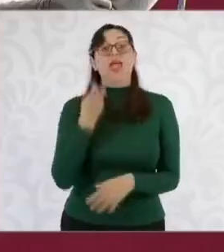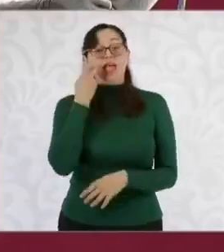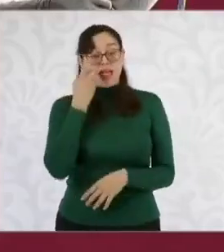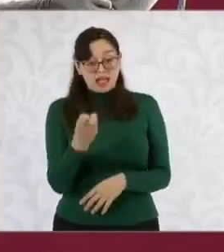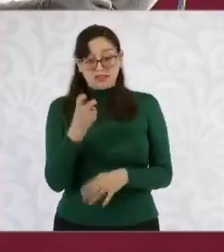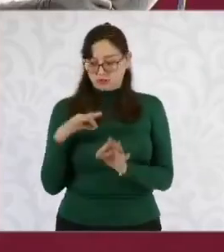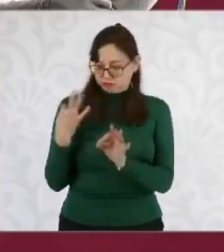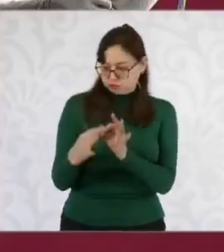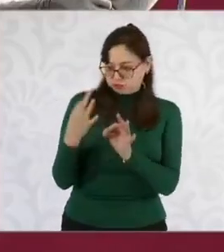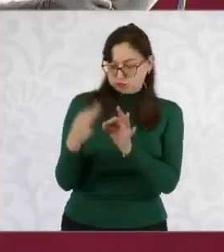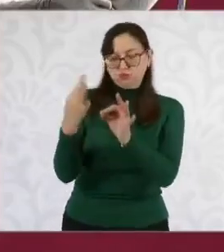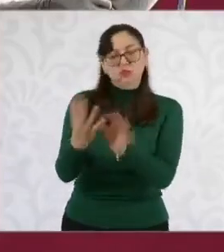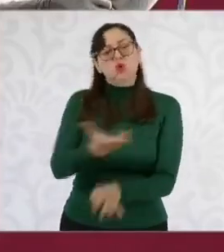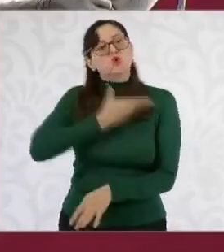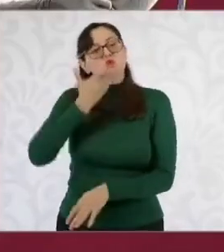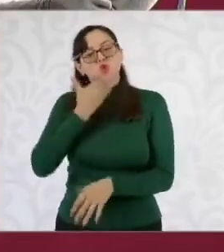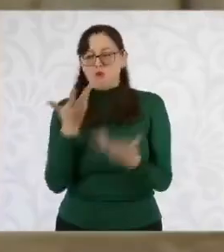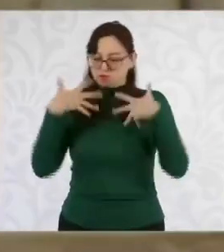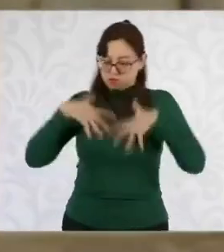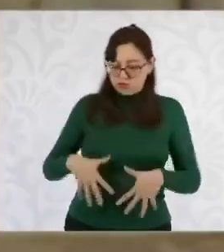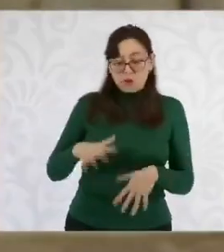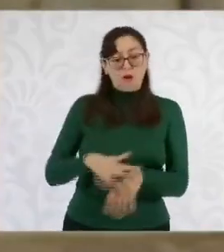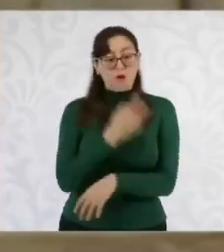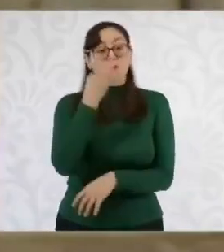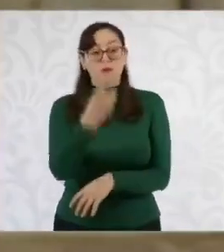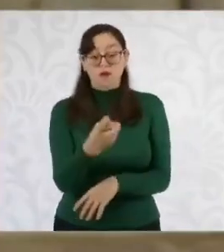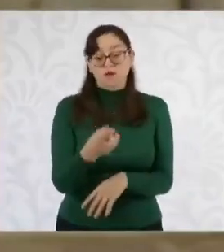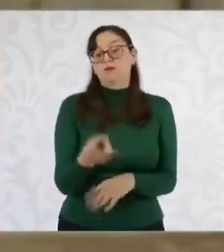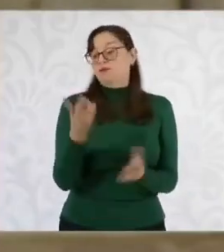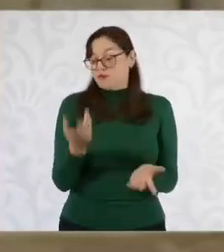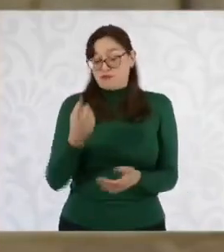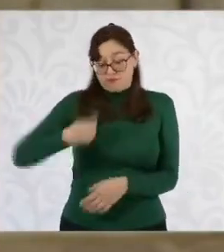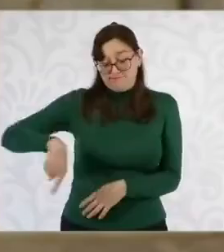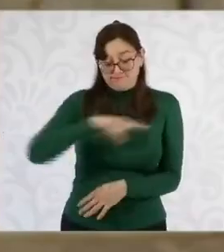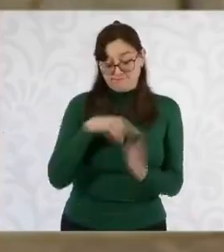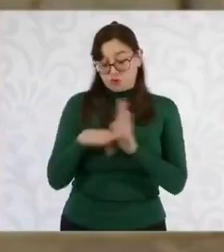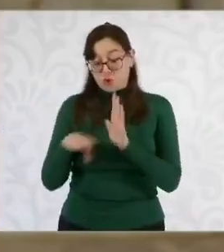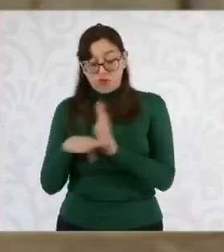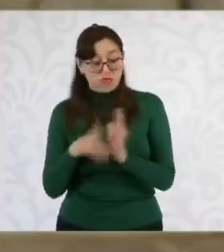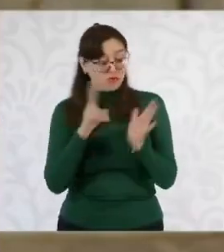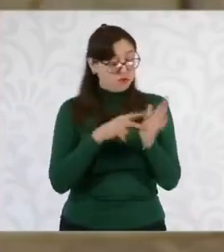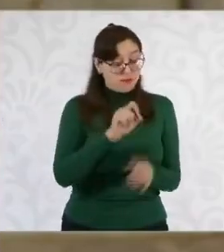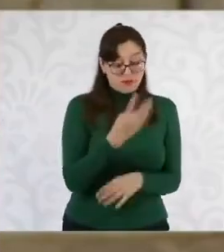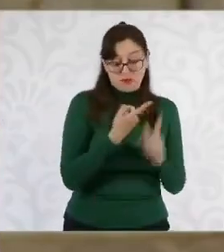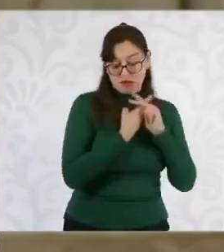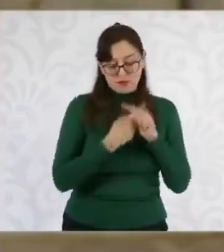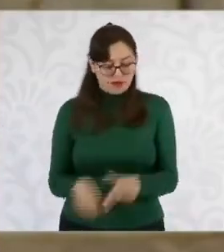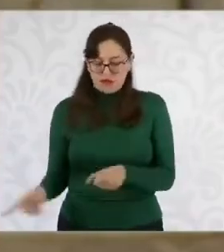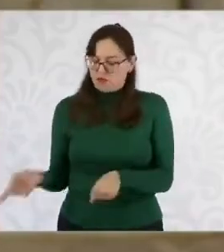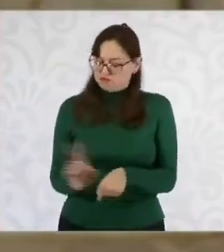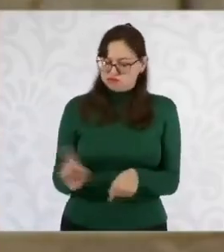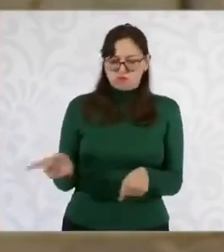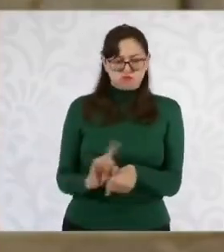por eso en la conade desde octubre del 2024 todos los días han contado y contarán con todo nuestro compromiso y